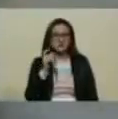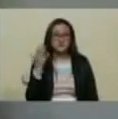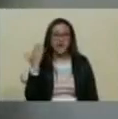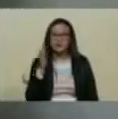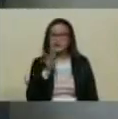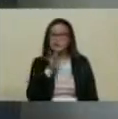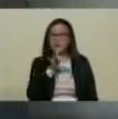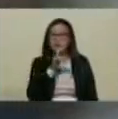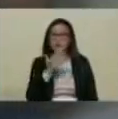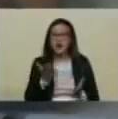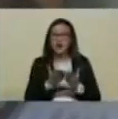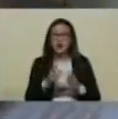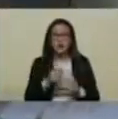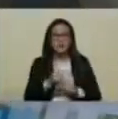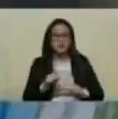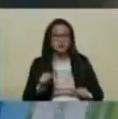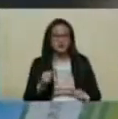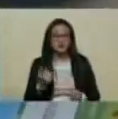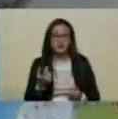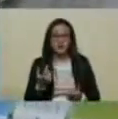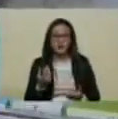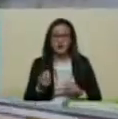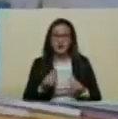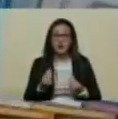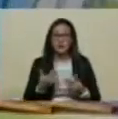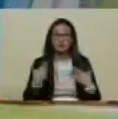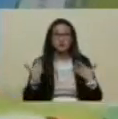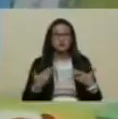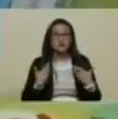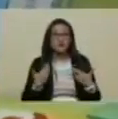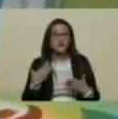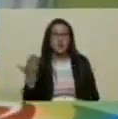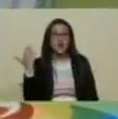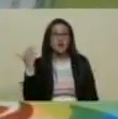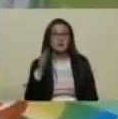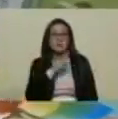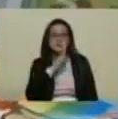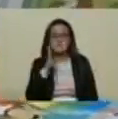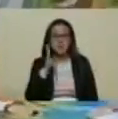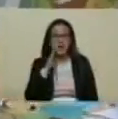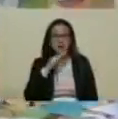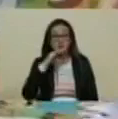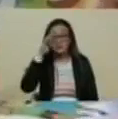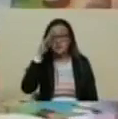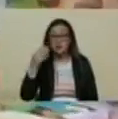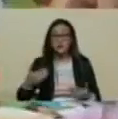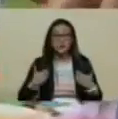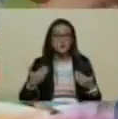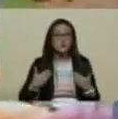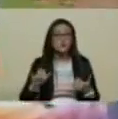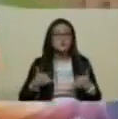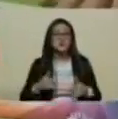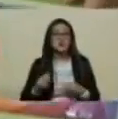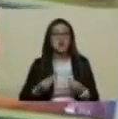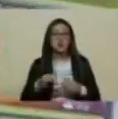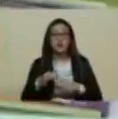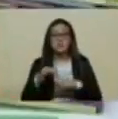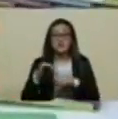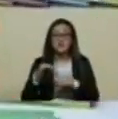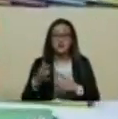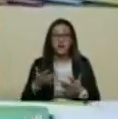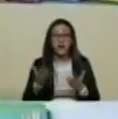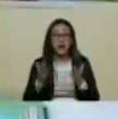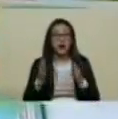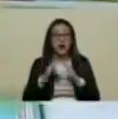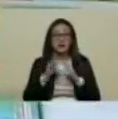tenían en verdad una escuela que los albergara. Era un sufrimiento para las madres, para los padres, para poder en sus